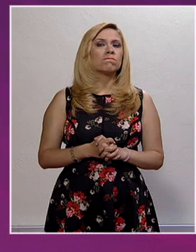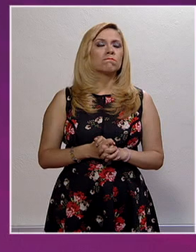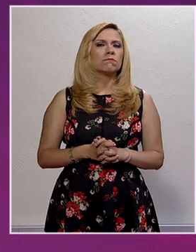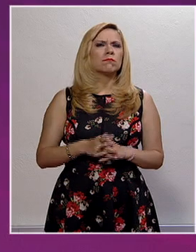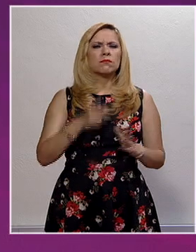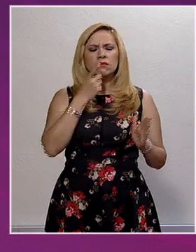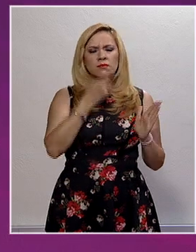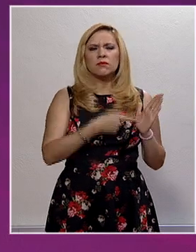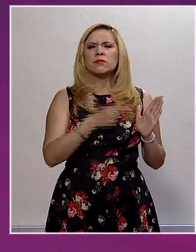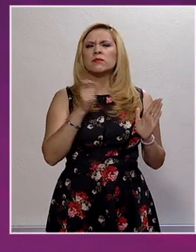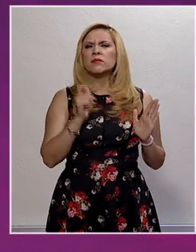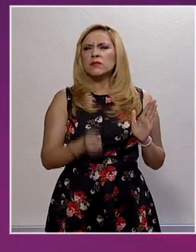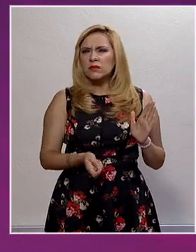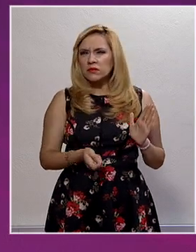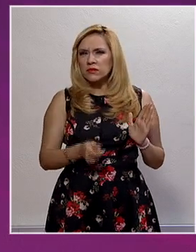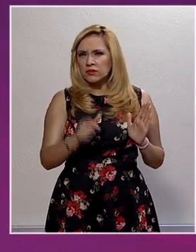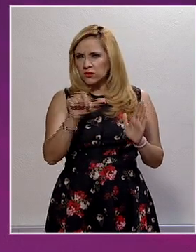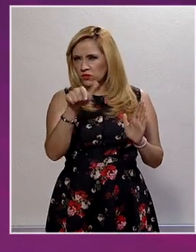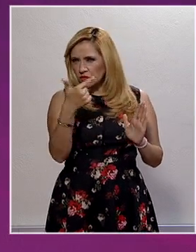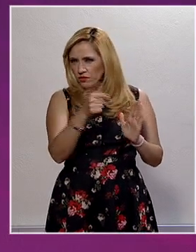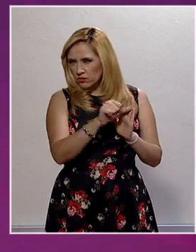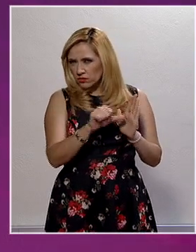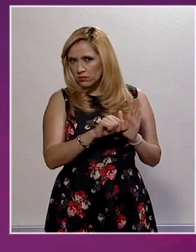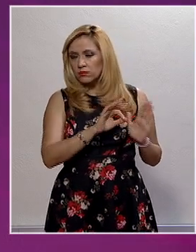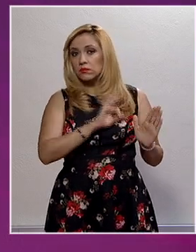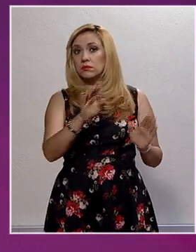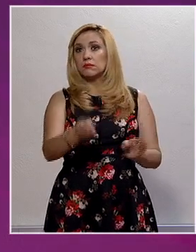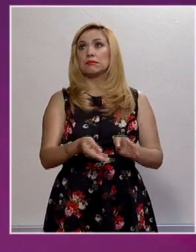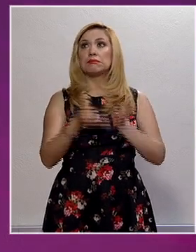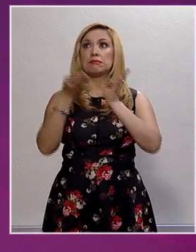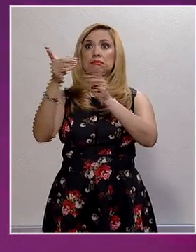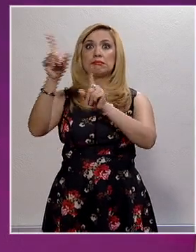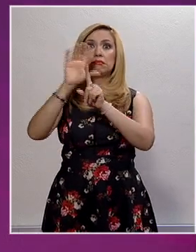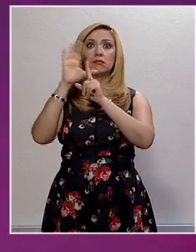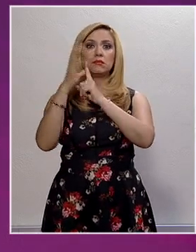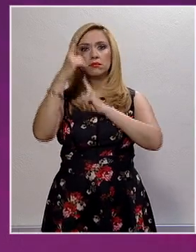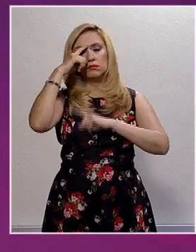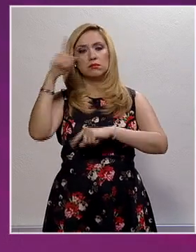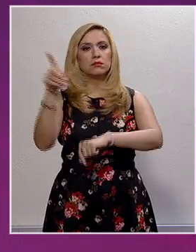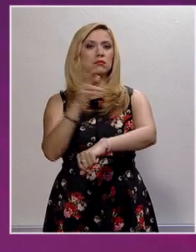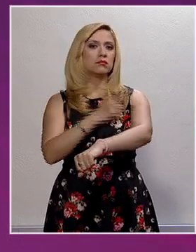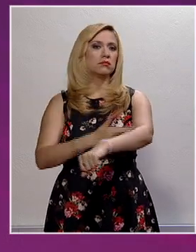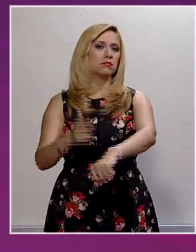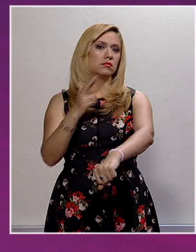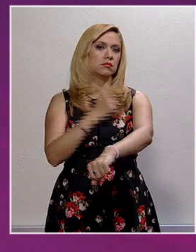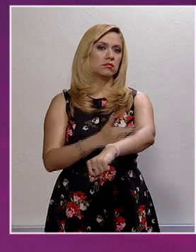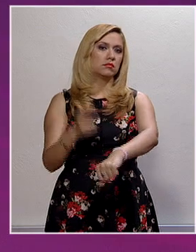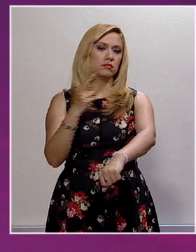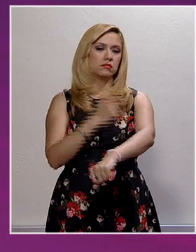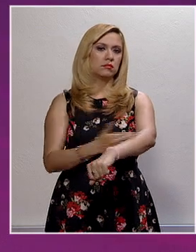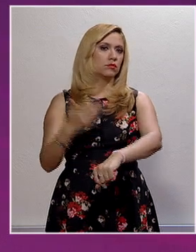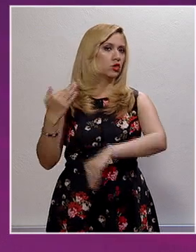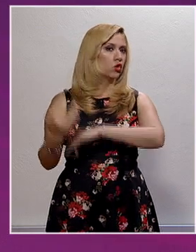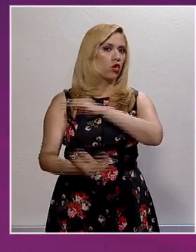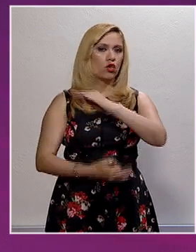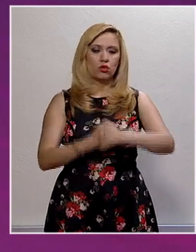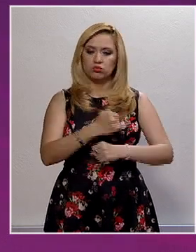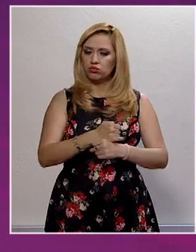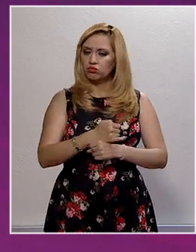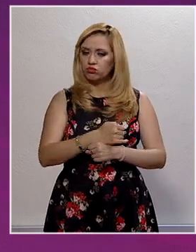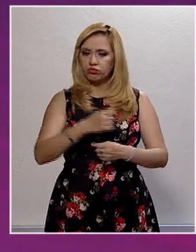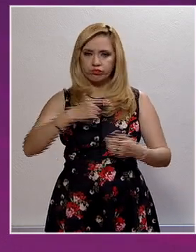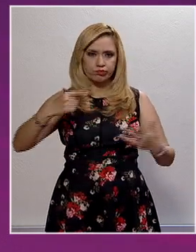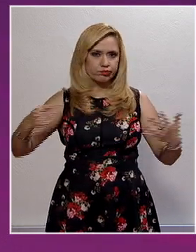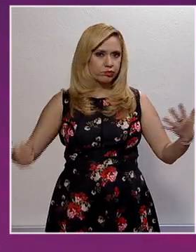lo que dice el artículo 12 es que puede llevar su caso ante la comisión para que ella lo tramite según todos sus procedimientos. Ahora,